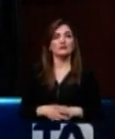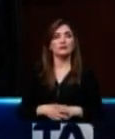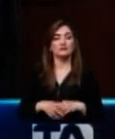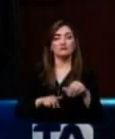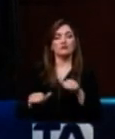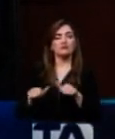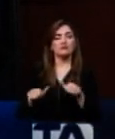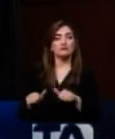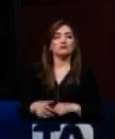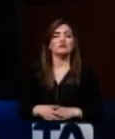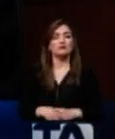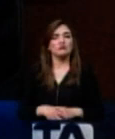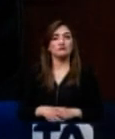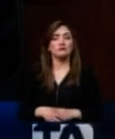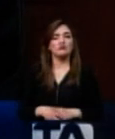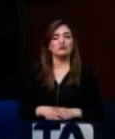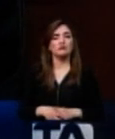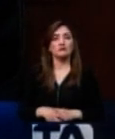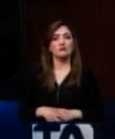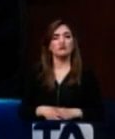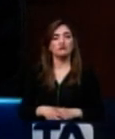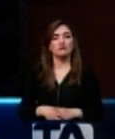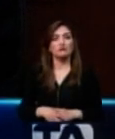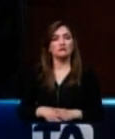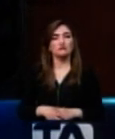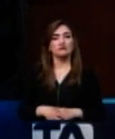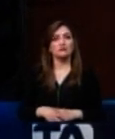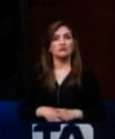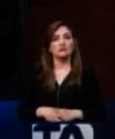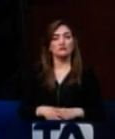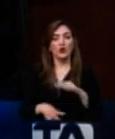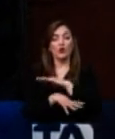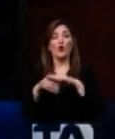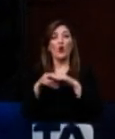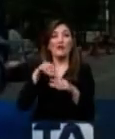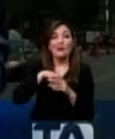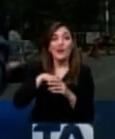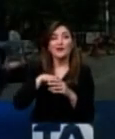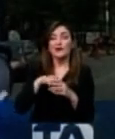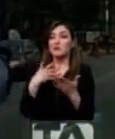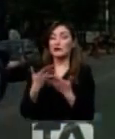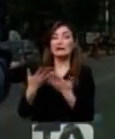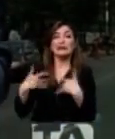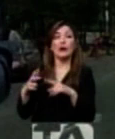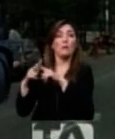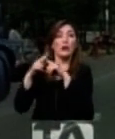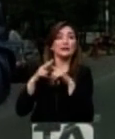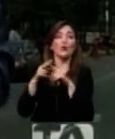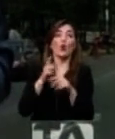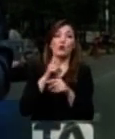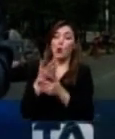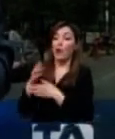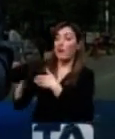haya grabado recursos de la reserva petrolera del país esta lectura del